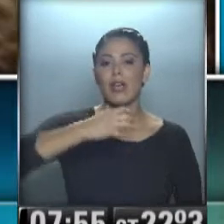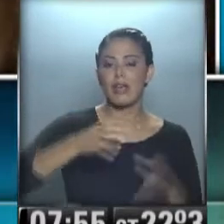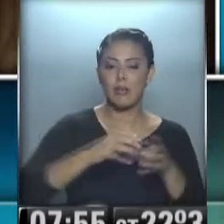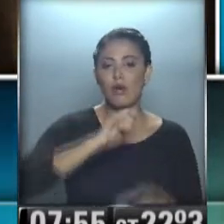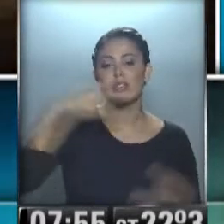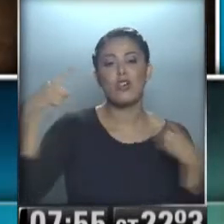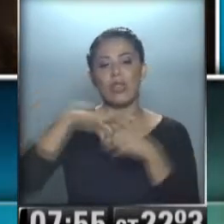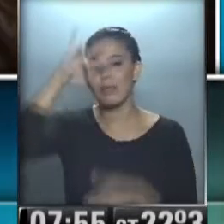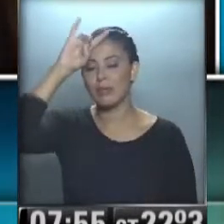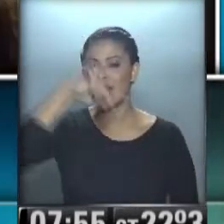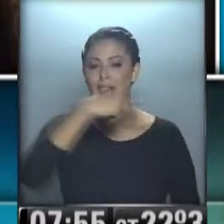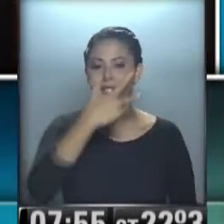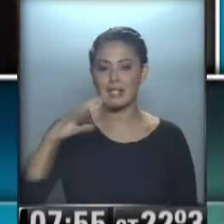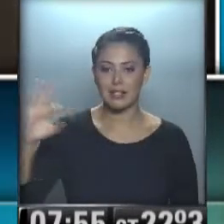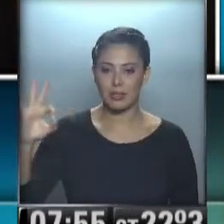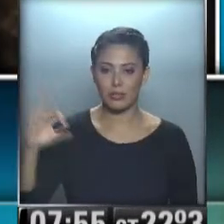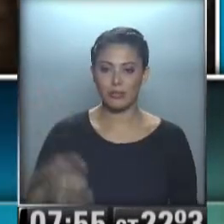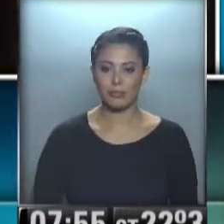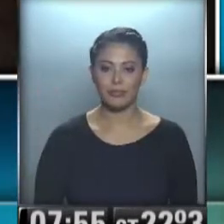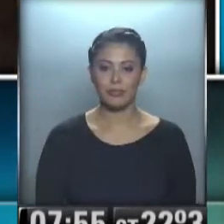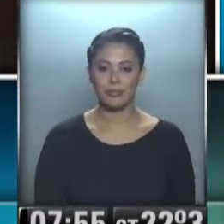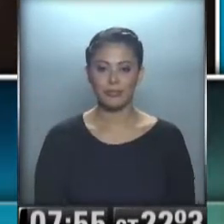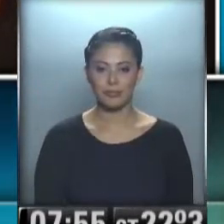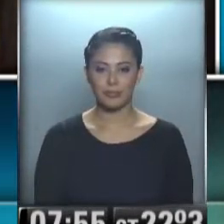venció Independiente 3-0.